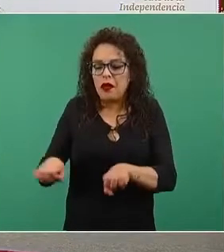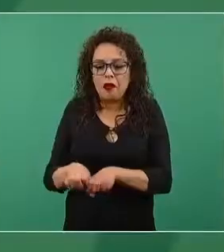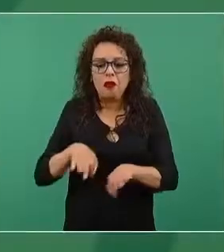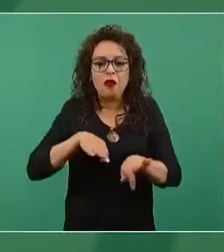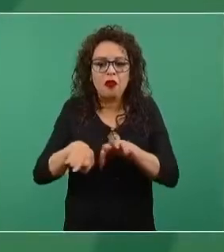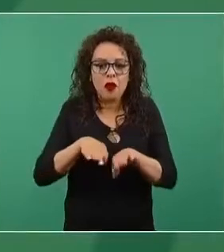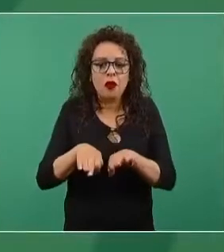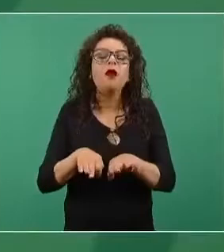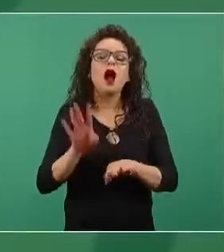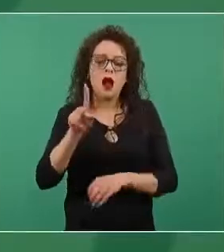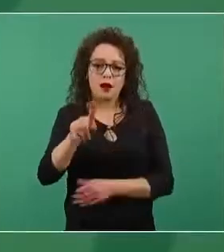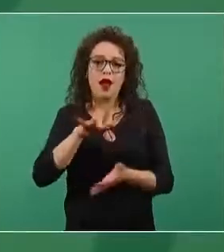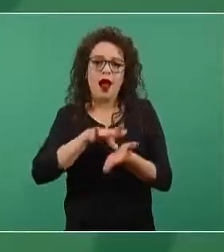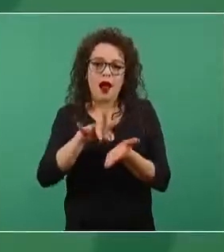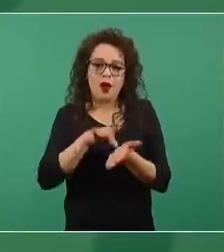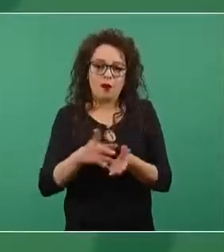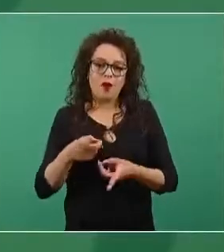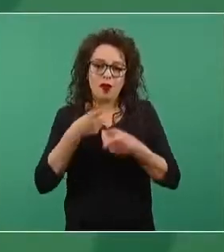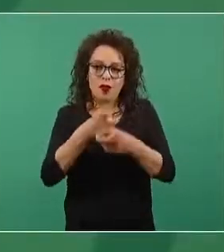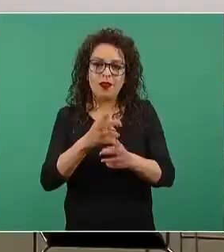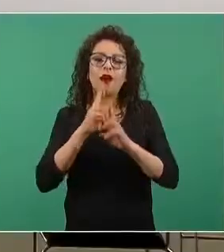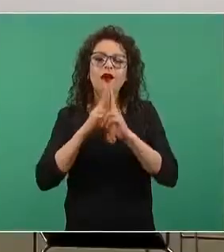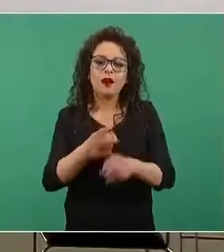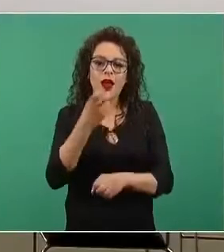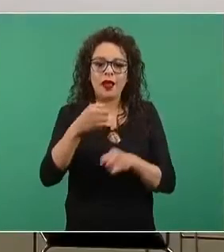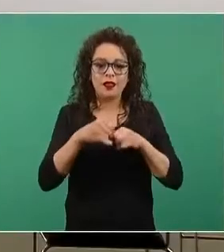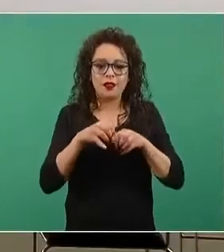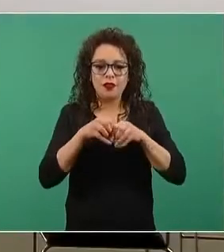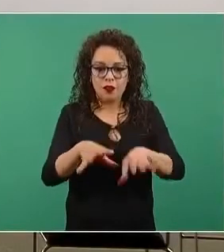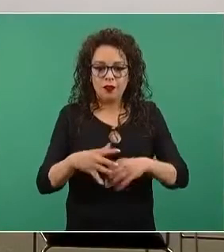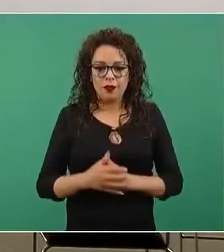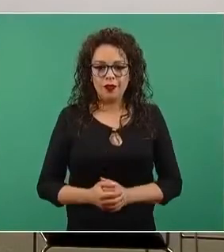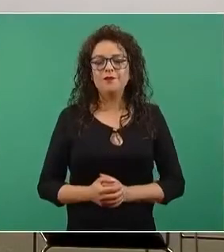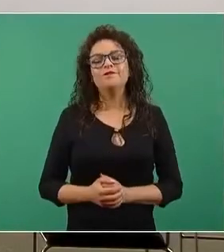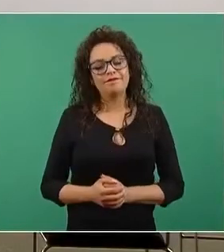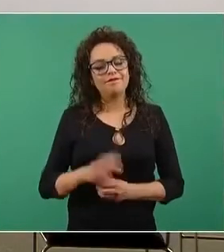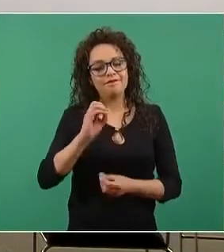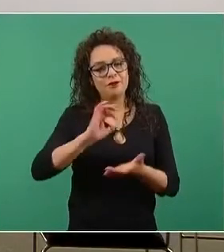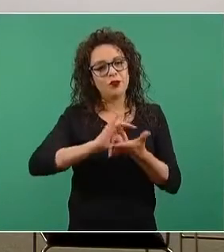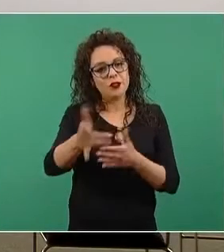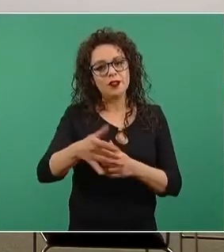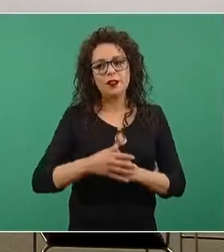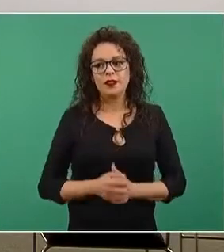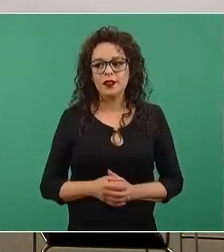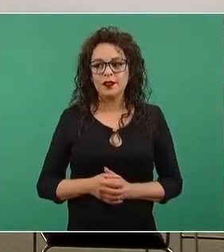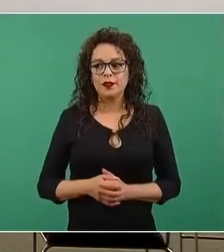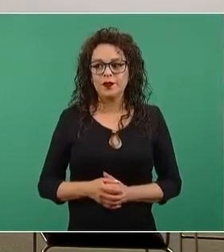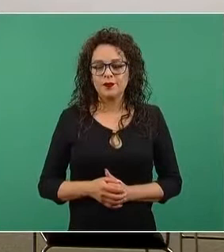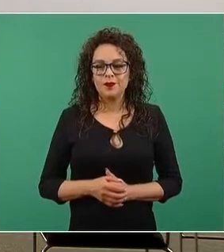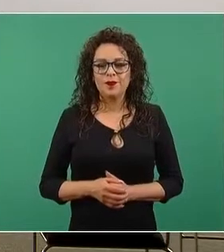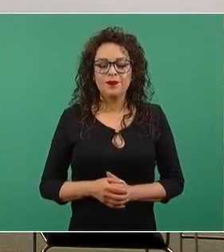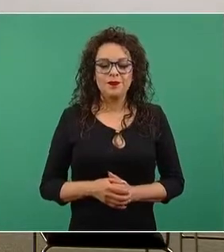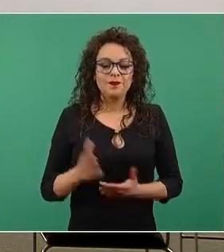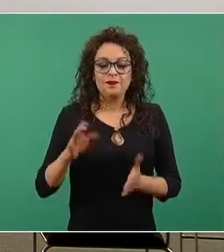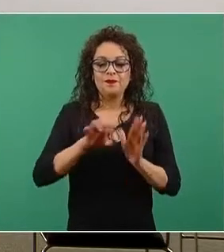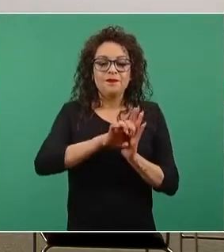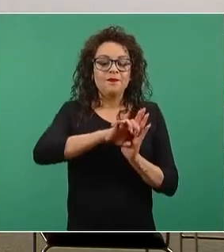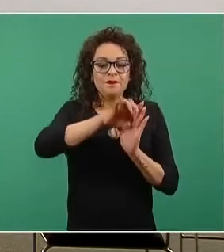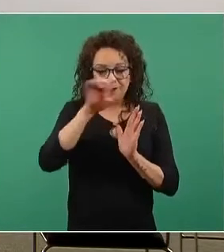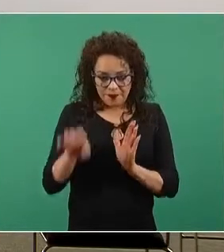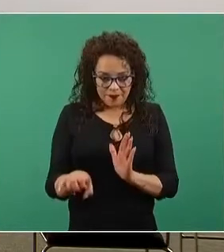podrán apoyar con la respuesta. Muchas gracias. Por ejemplo,